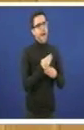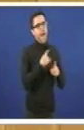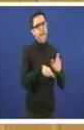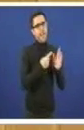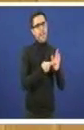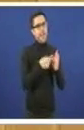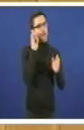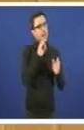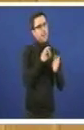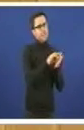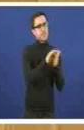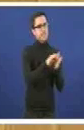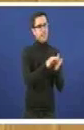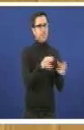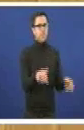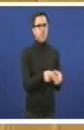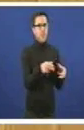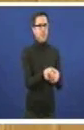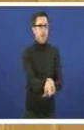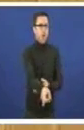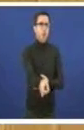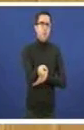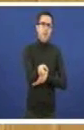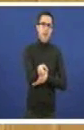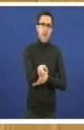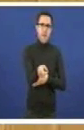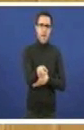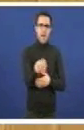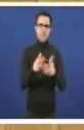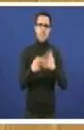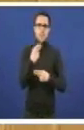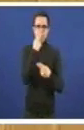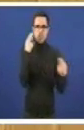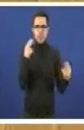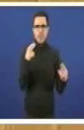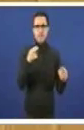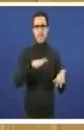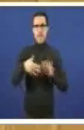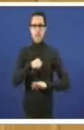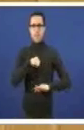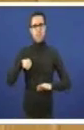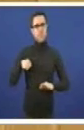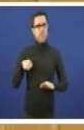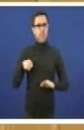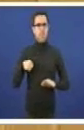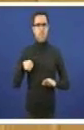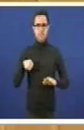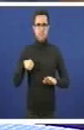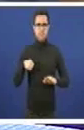sociais onde obligar as administracións públicas a privatizar os servizos sociais mire ata aí chegamos